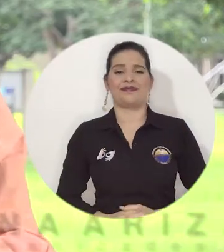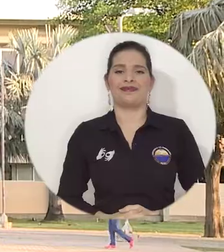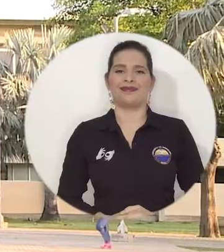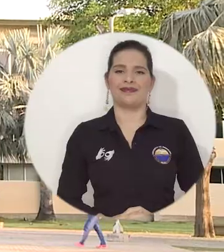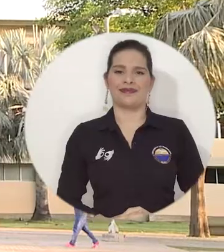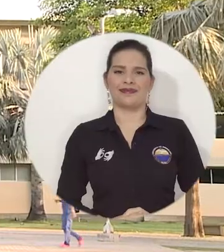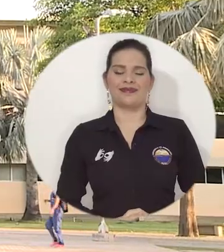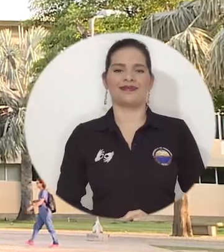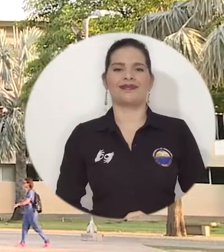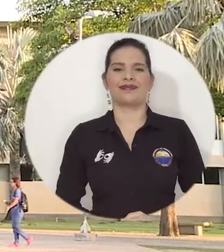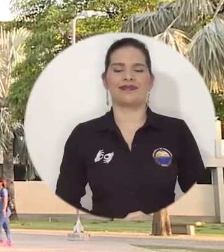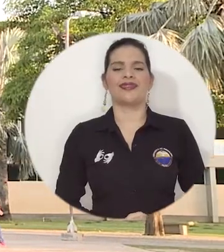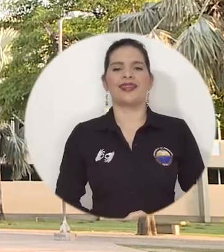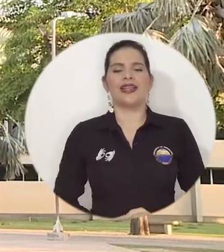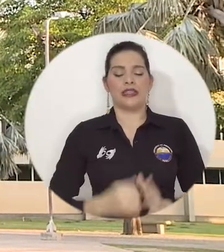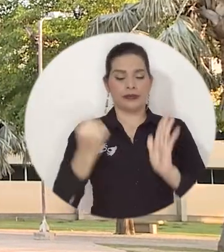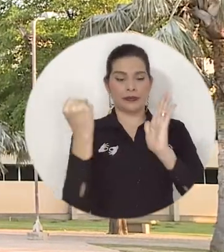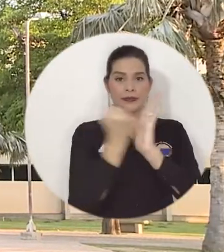local.